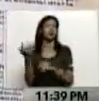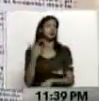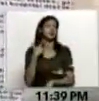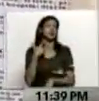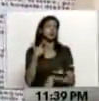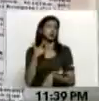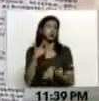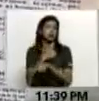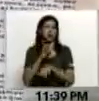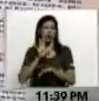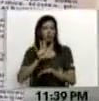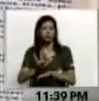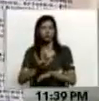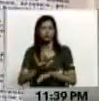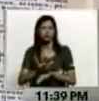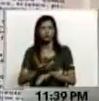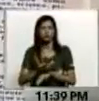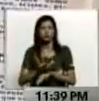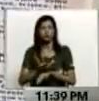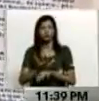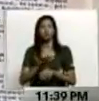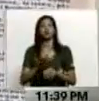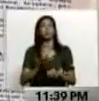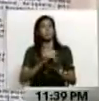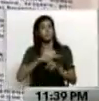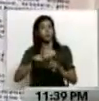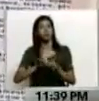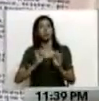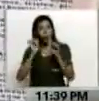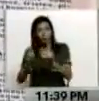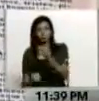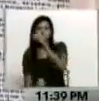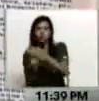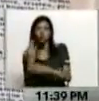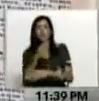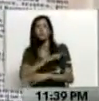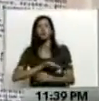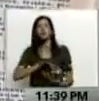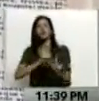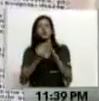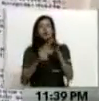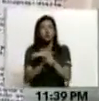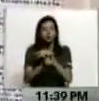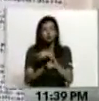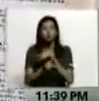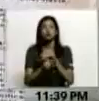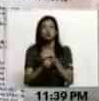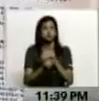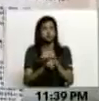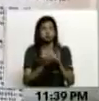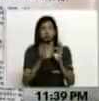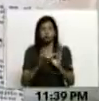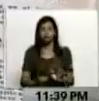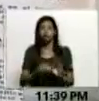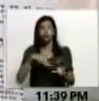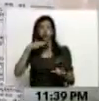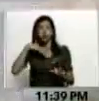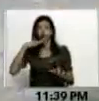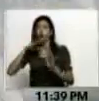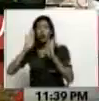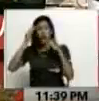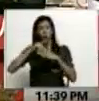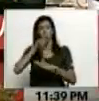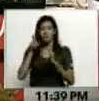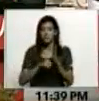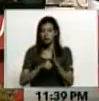eso era una cuarta República hasta que llegó barrio adentro y ahora ya van ocho estados 100% de cobertura